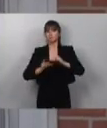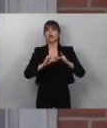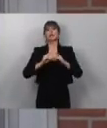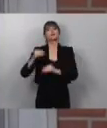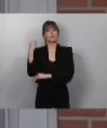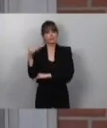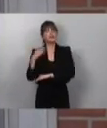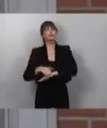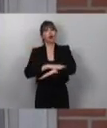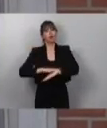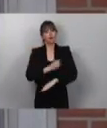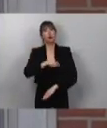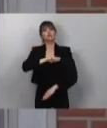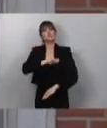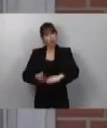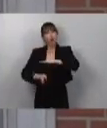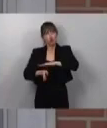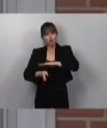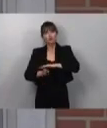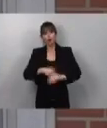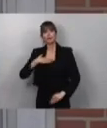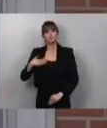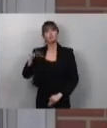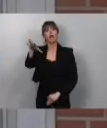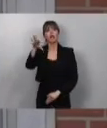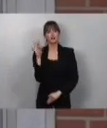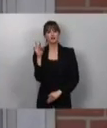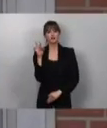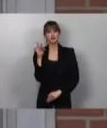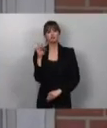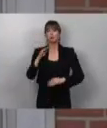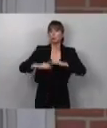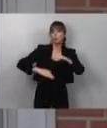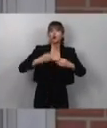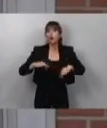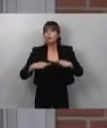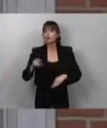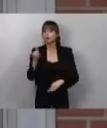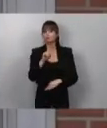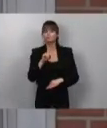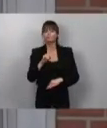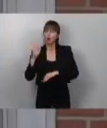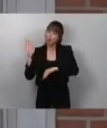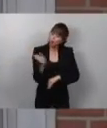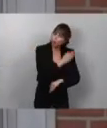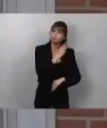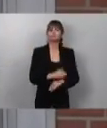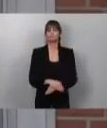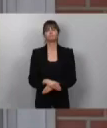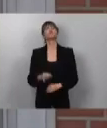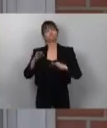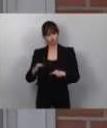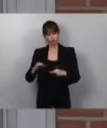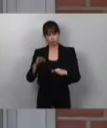ansia y del hambre que tengan sus socios no y y las pretensiones que tengan su su socio que ya que ya la